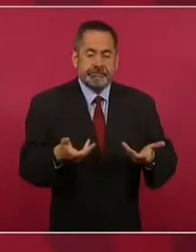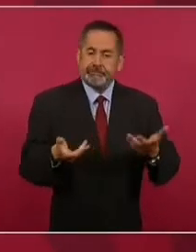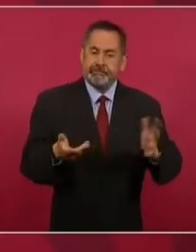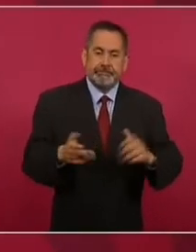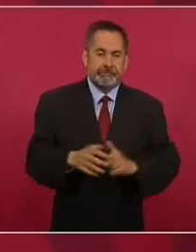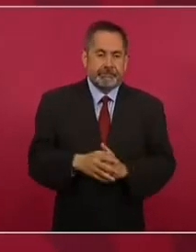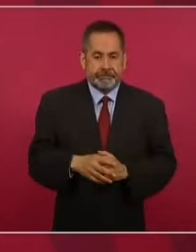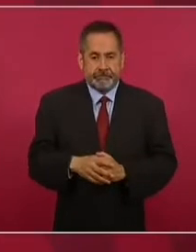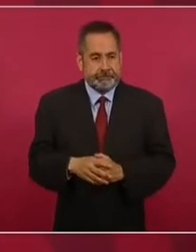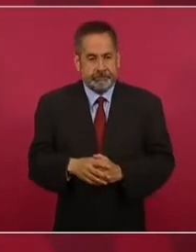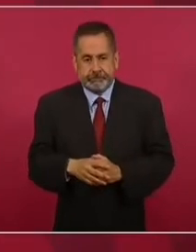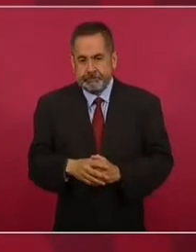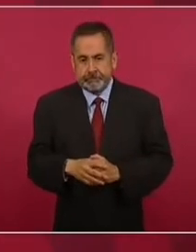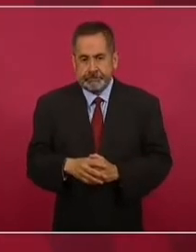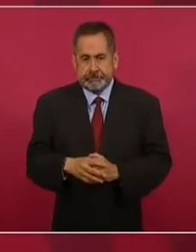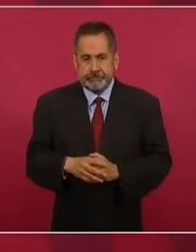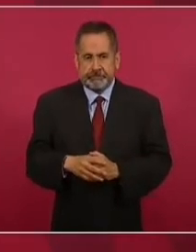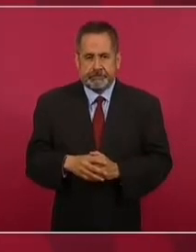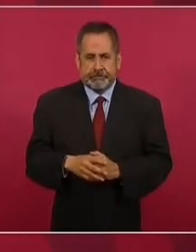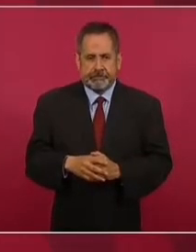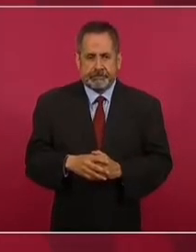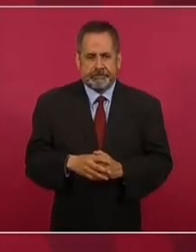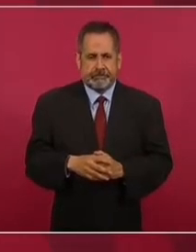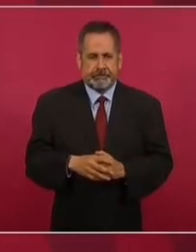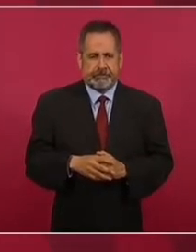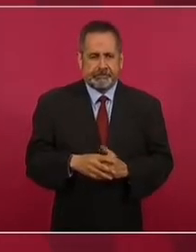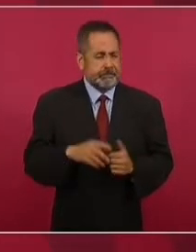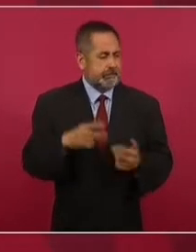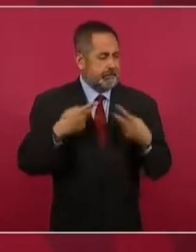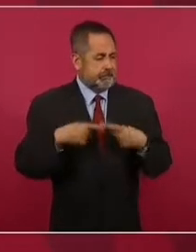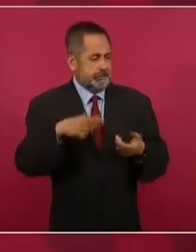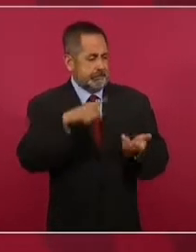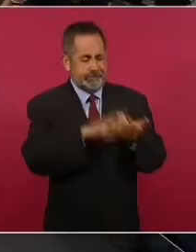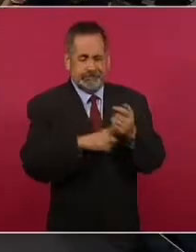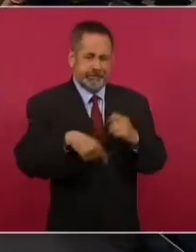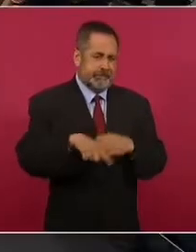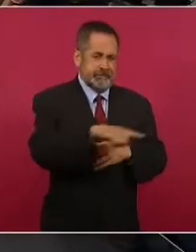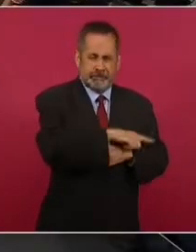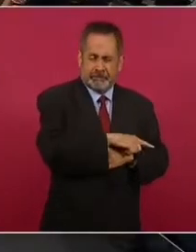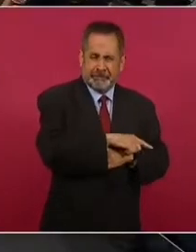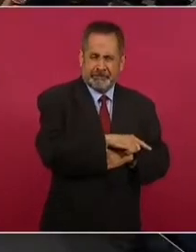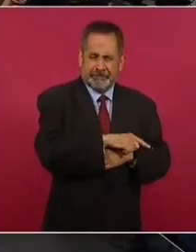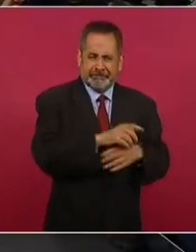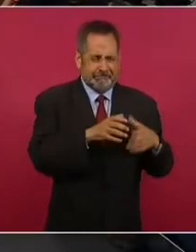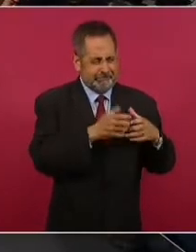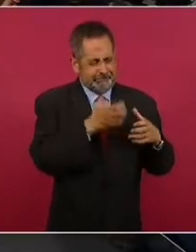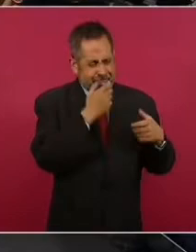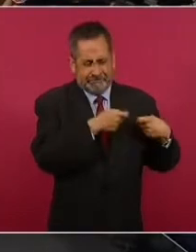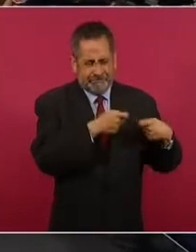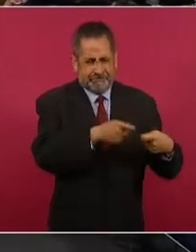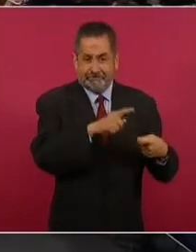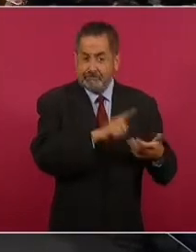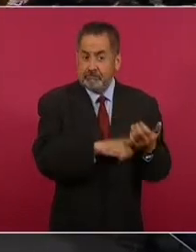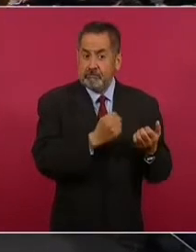Y la gente más conservadora, reaccionaria, terminó